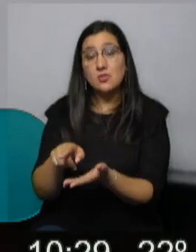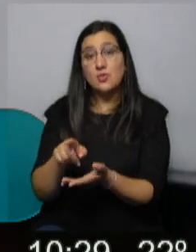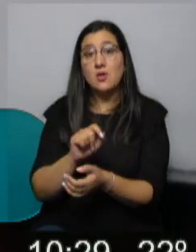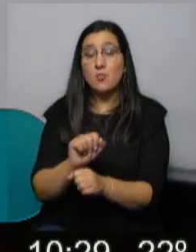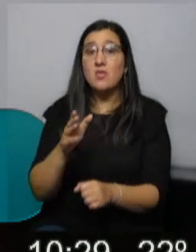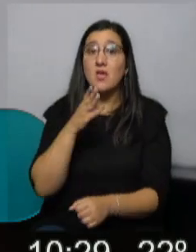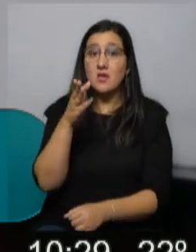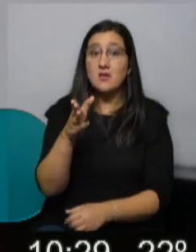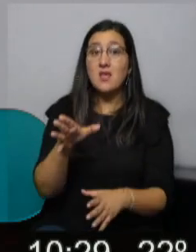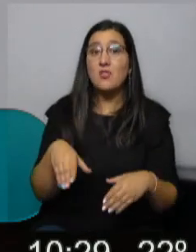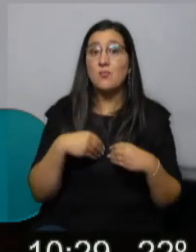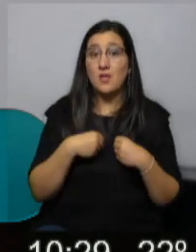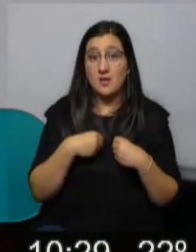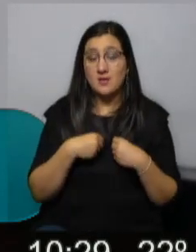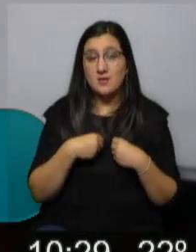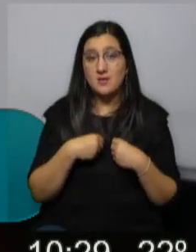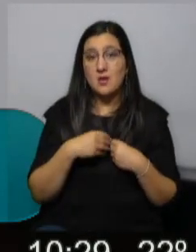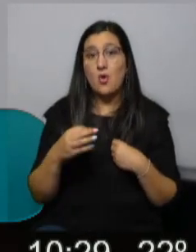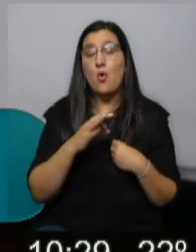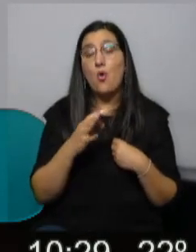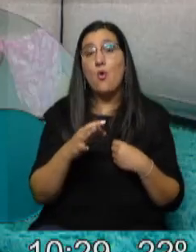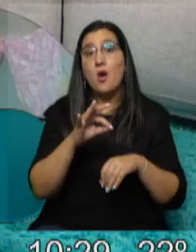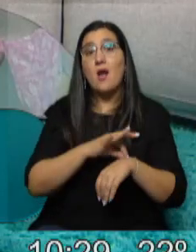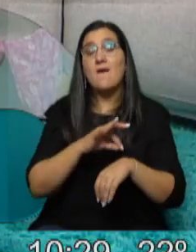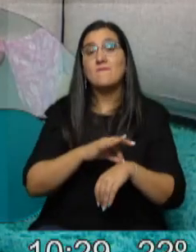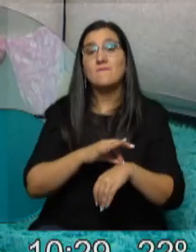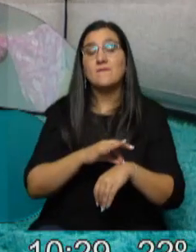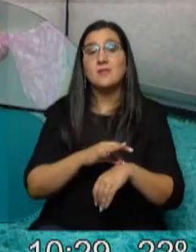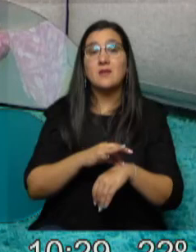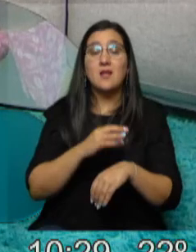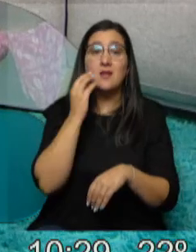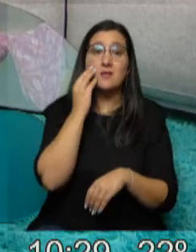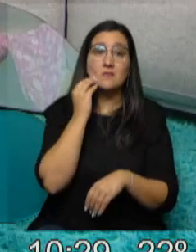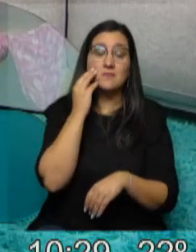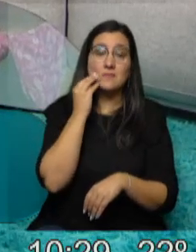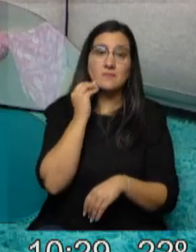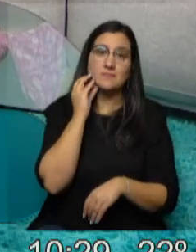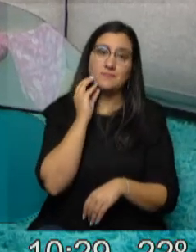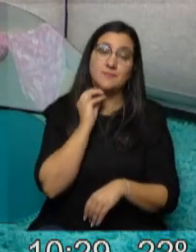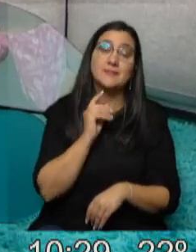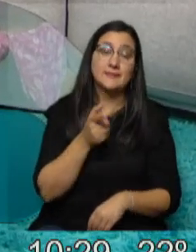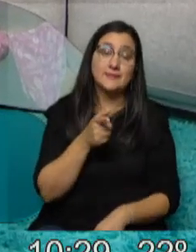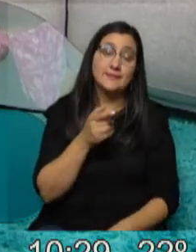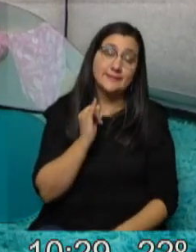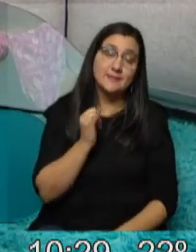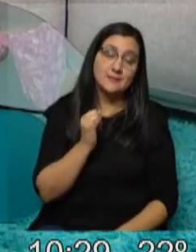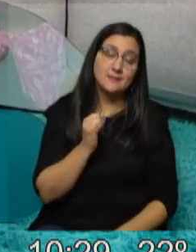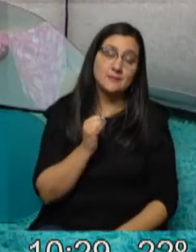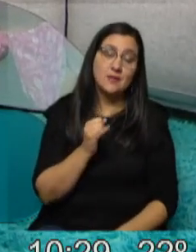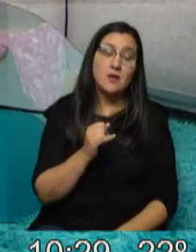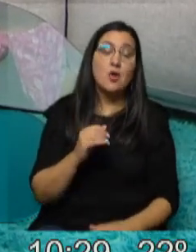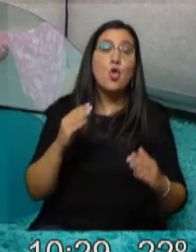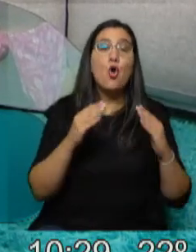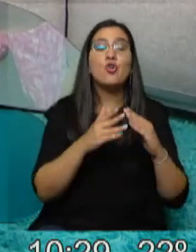puede ir y adoptar. En realidad, y si no, las veterinarias. Sí, en realidad el y eso es bastante... los